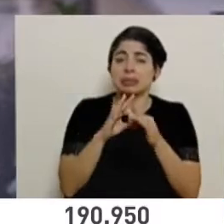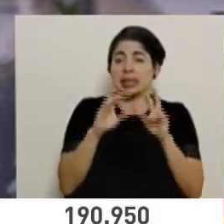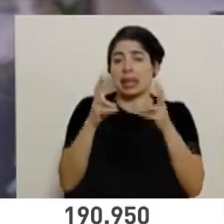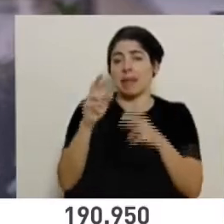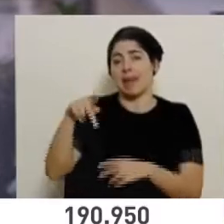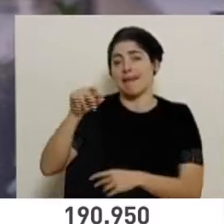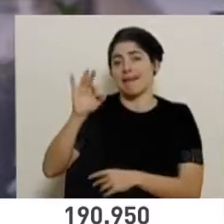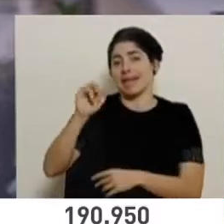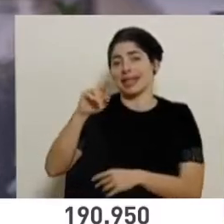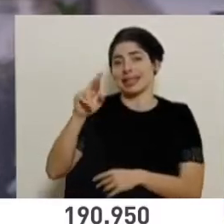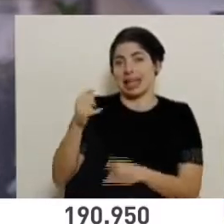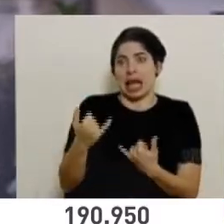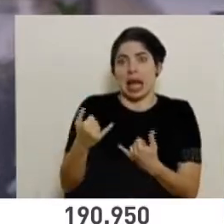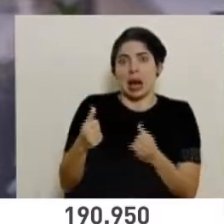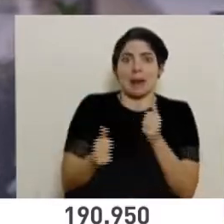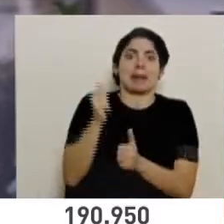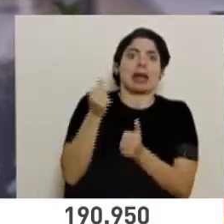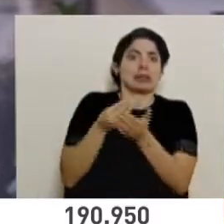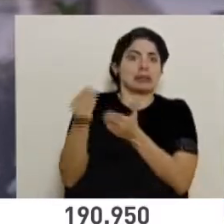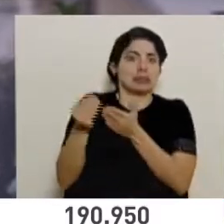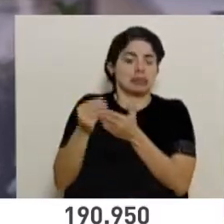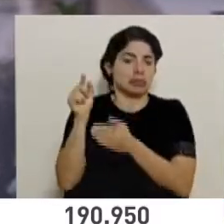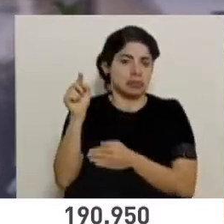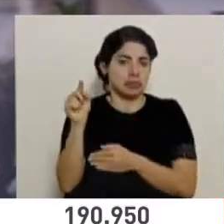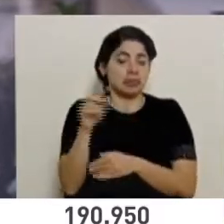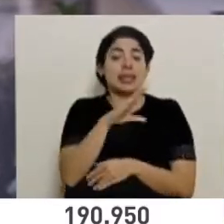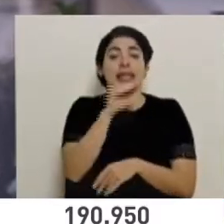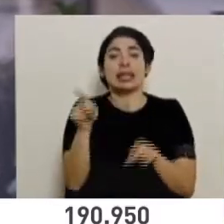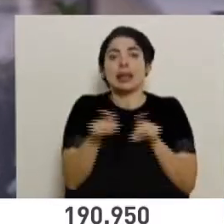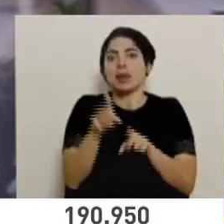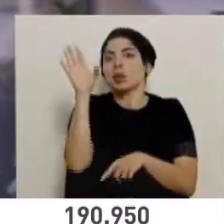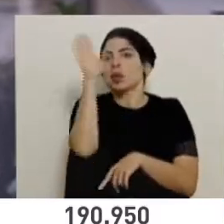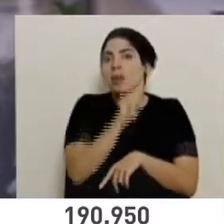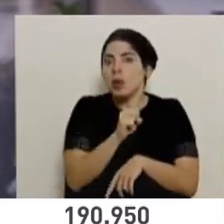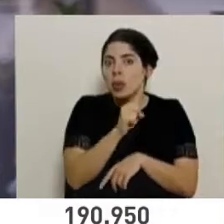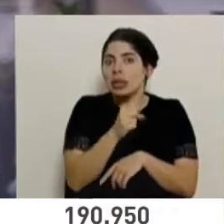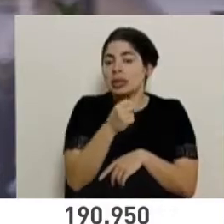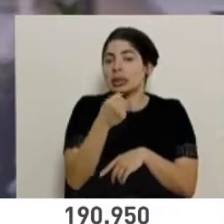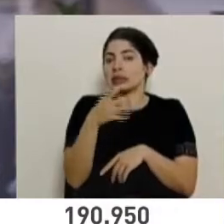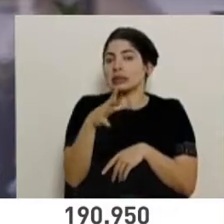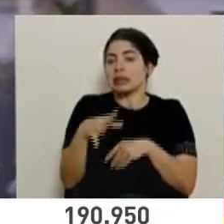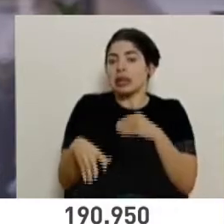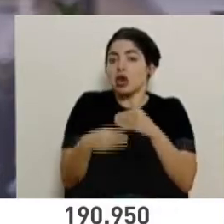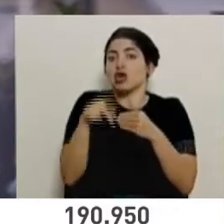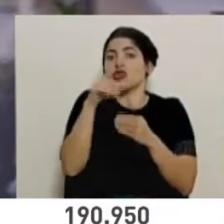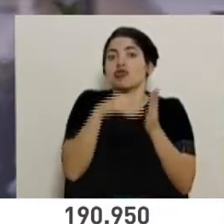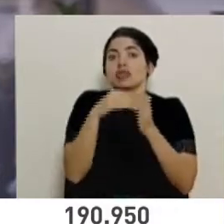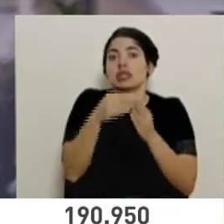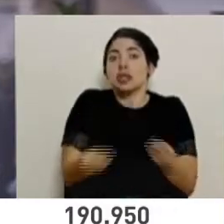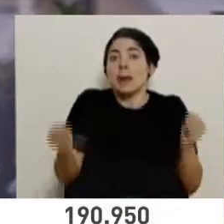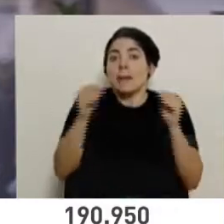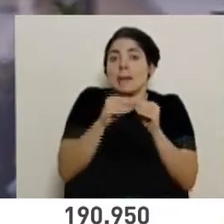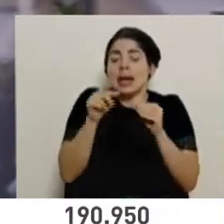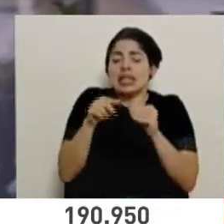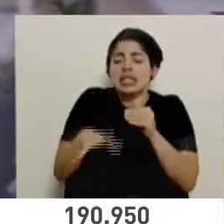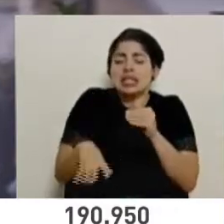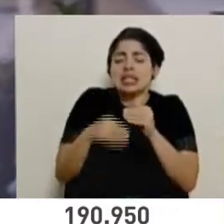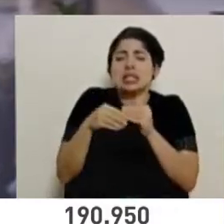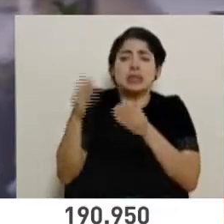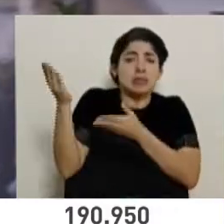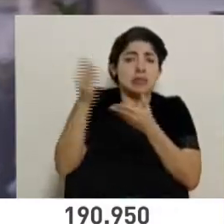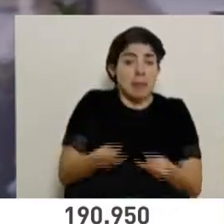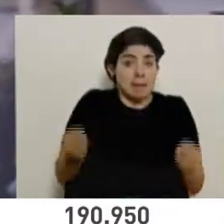Pfizer, que es con la que estamos apostando más en este momento? Y tomando en cuenta que hicimos la adenda por el 1 millón de vacunas adicionales, ¿esa adenda nos estaría